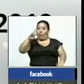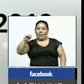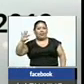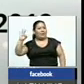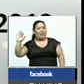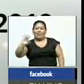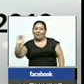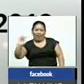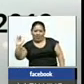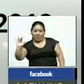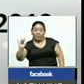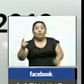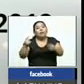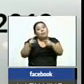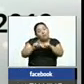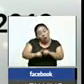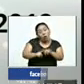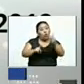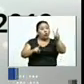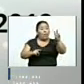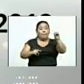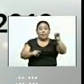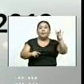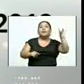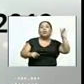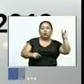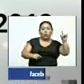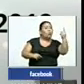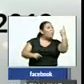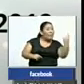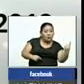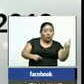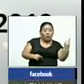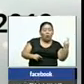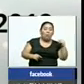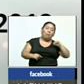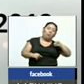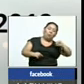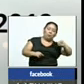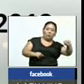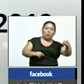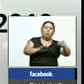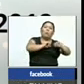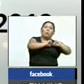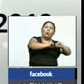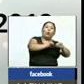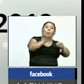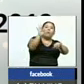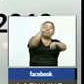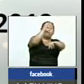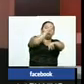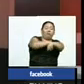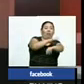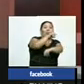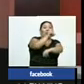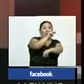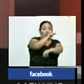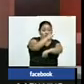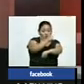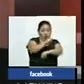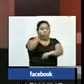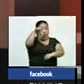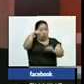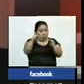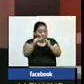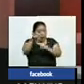reportado ninguno, mientras que en el 2018 una persona perdió la vida a causa de dengue. También en esta